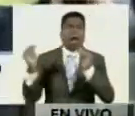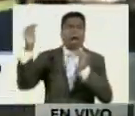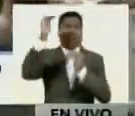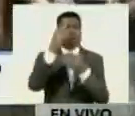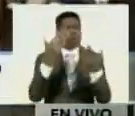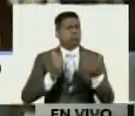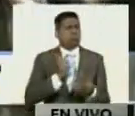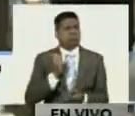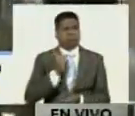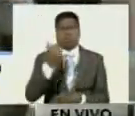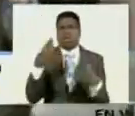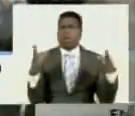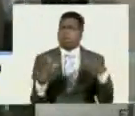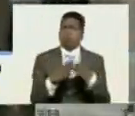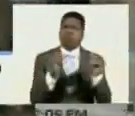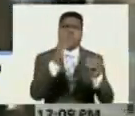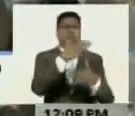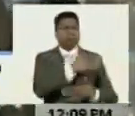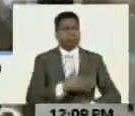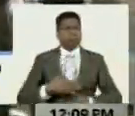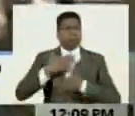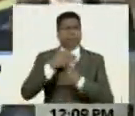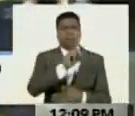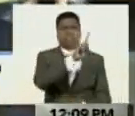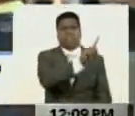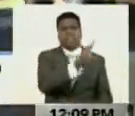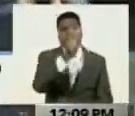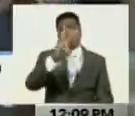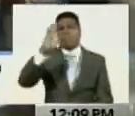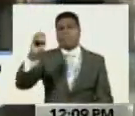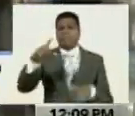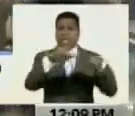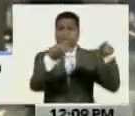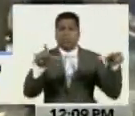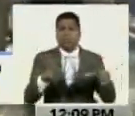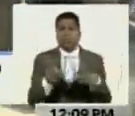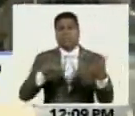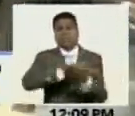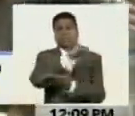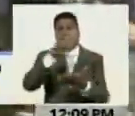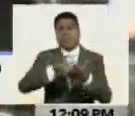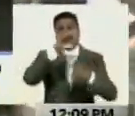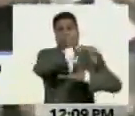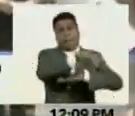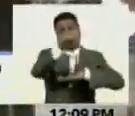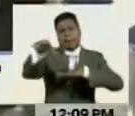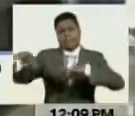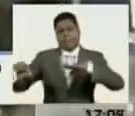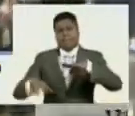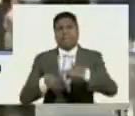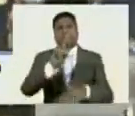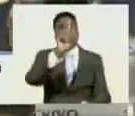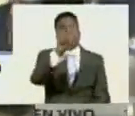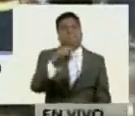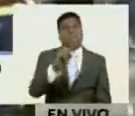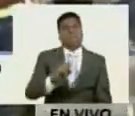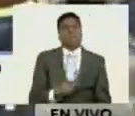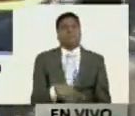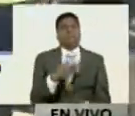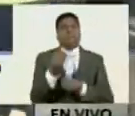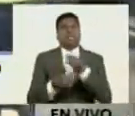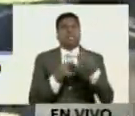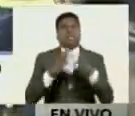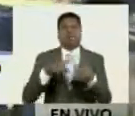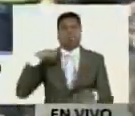los adultos mayores, a disfrutar 120 espacios a nivel nacional, donde además van a tener toda